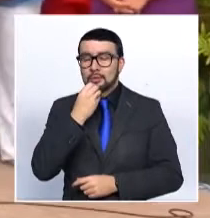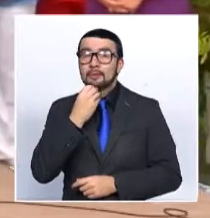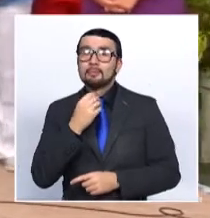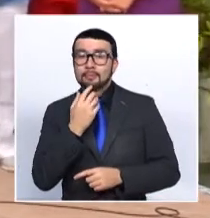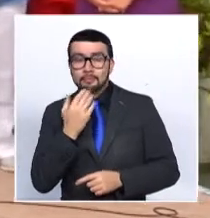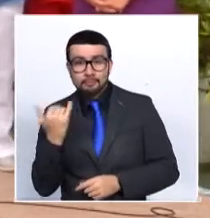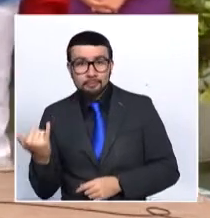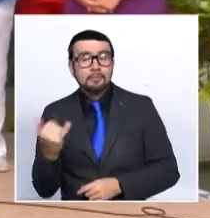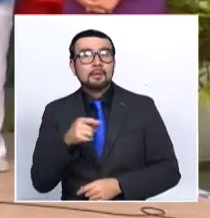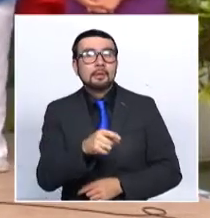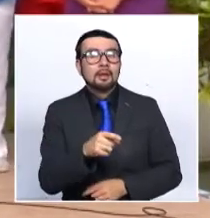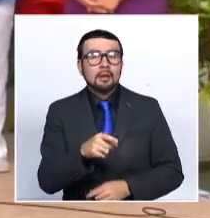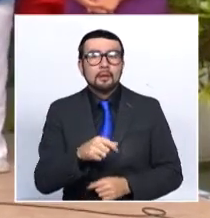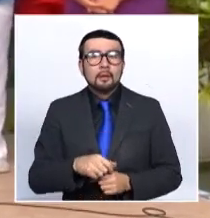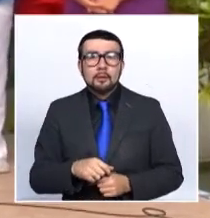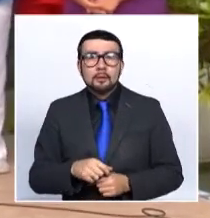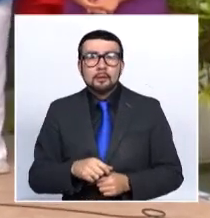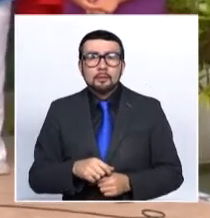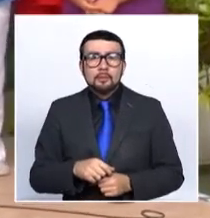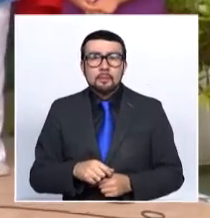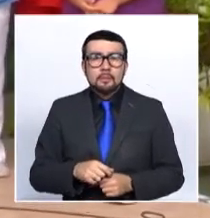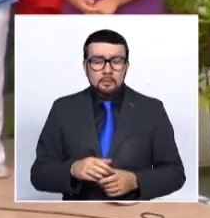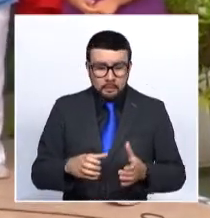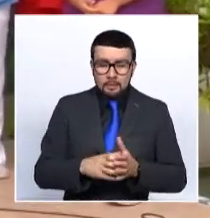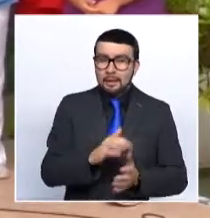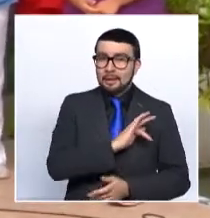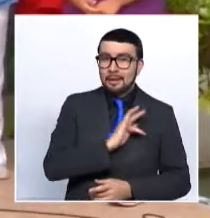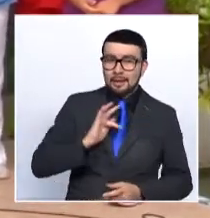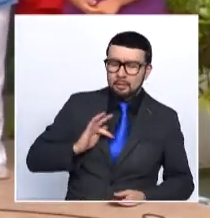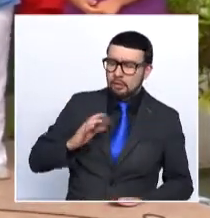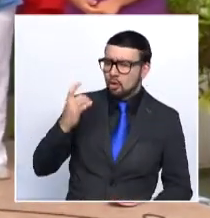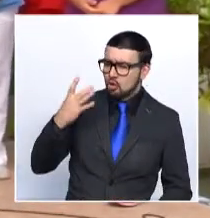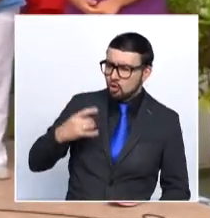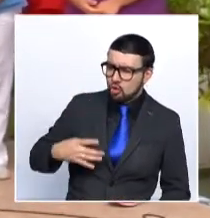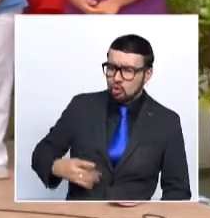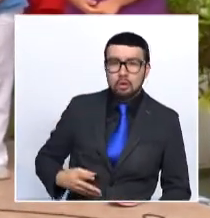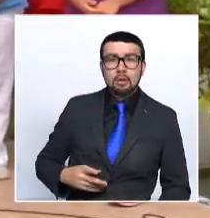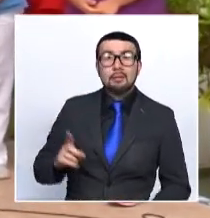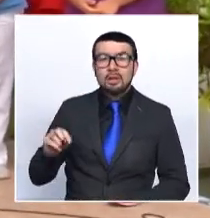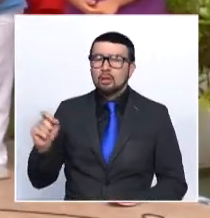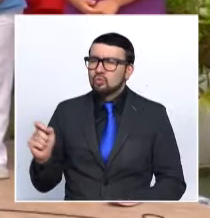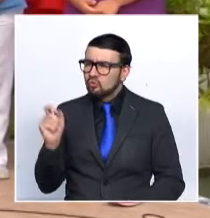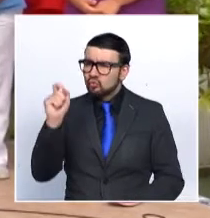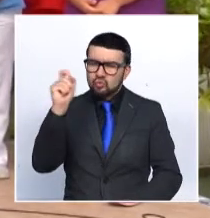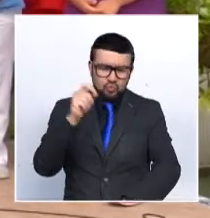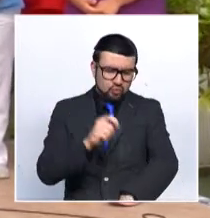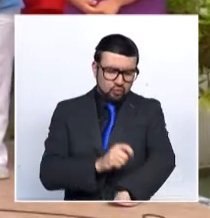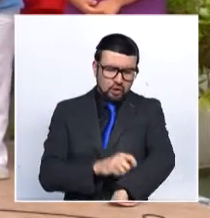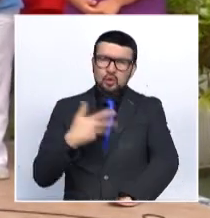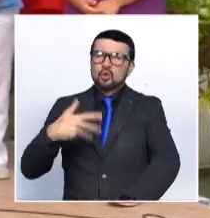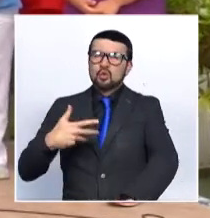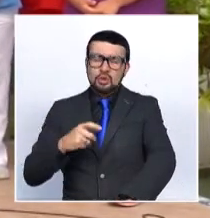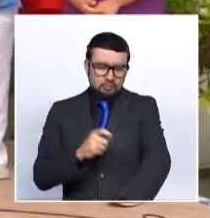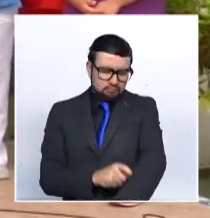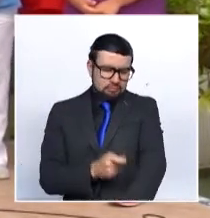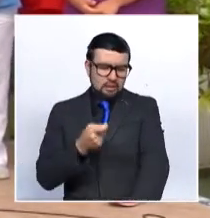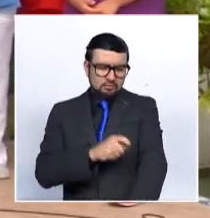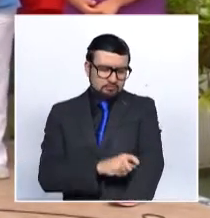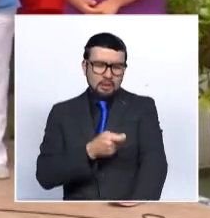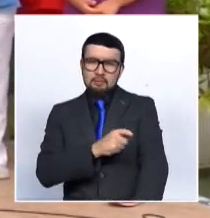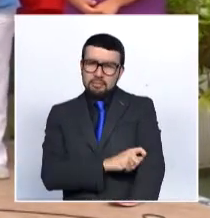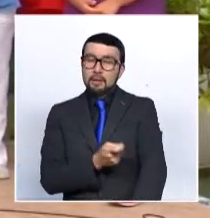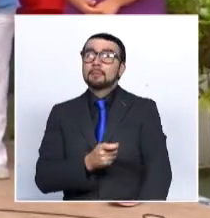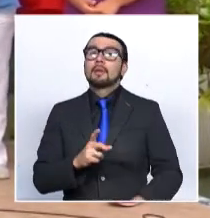terapias de dolor, apiterapia, y todo esto acompañado de unos programas